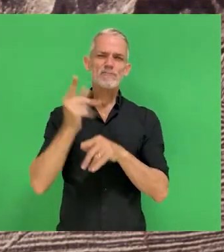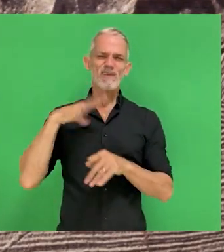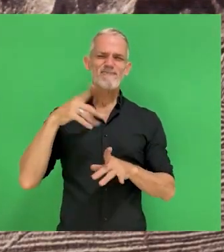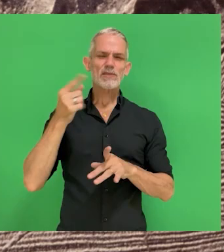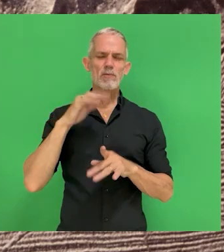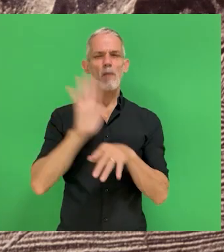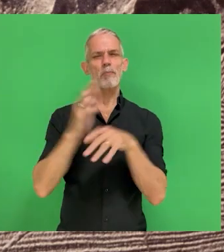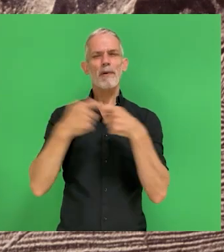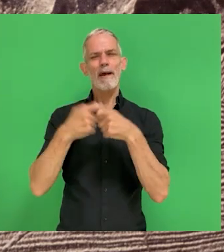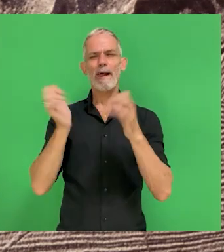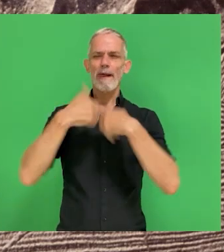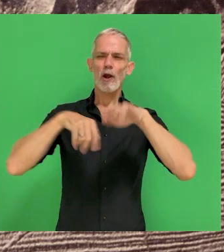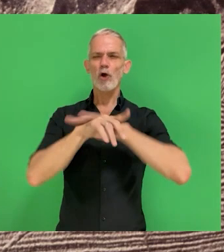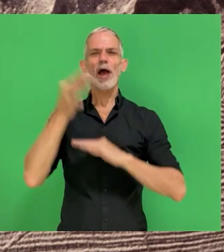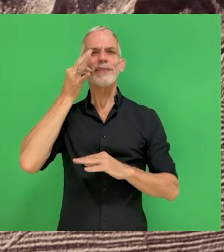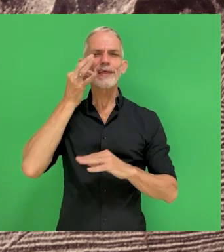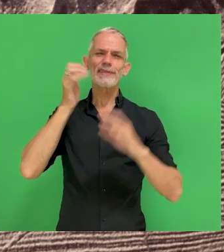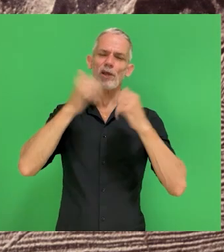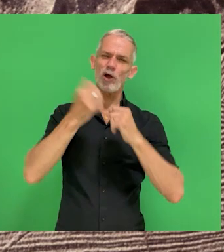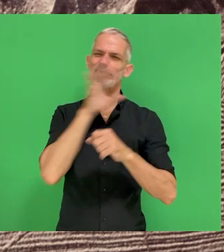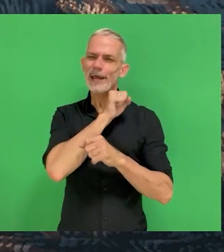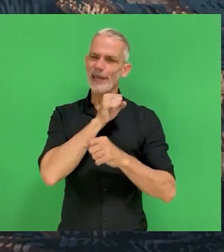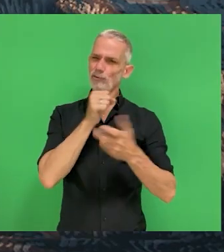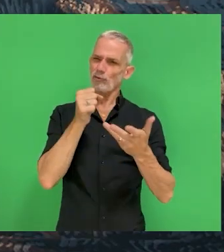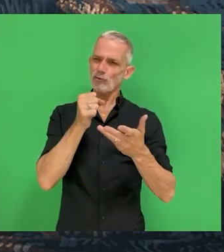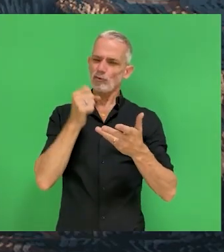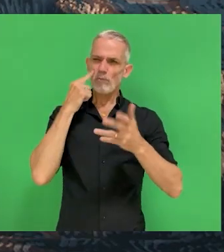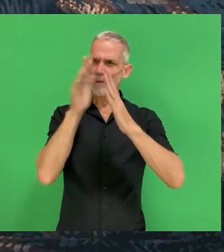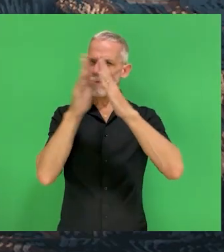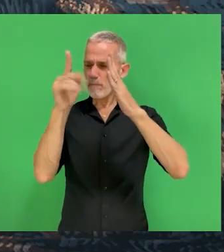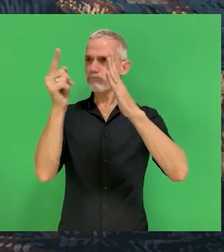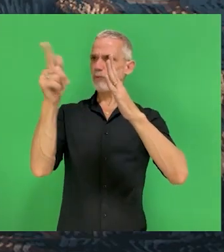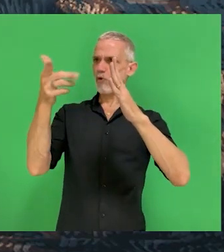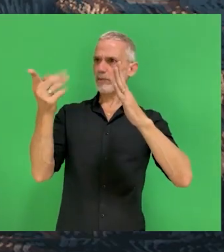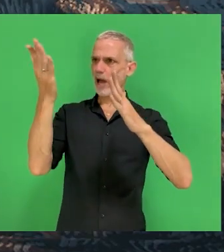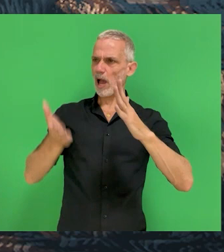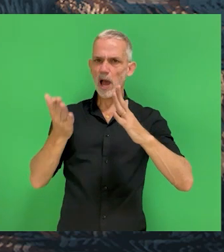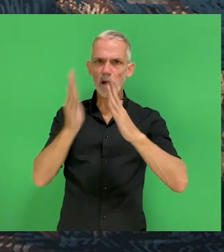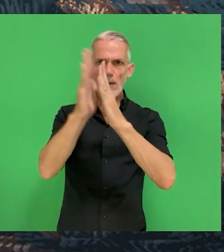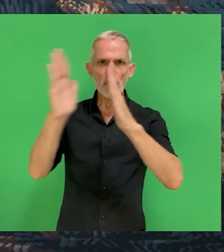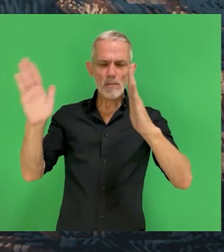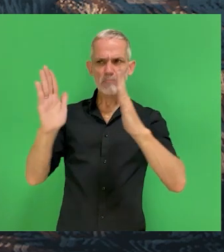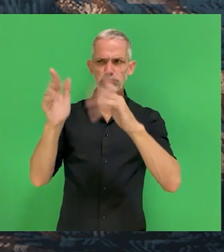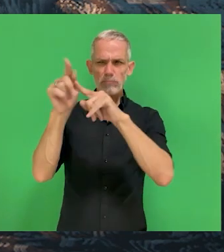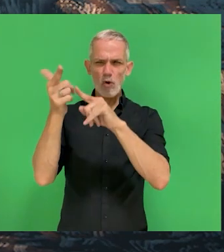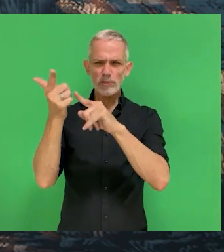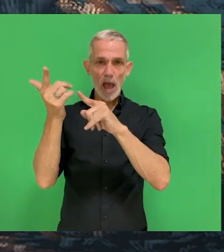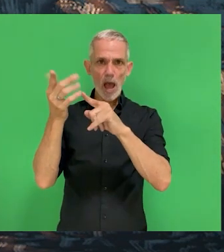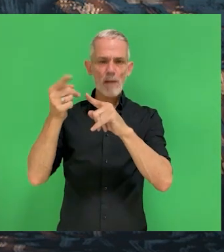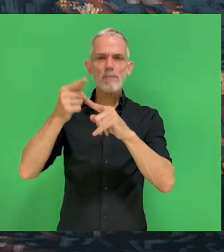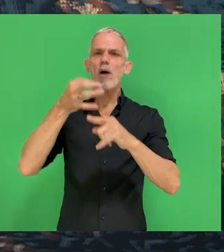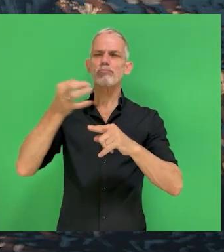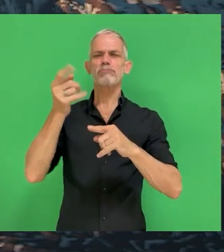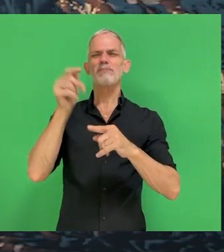de complicidades, testigos y ocultamientos. Es el relato de lo que no está, pero también la certeza